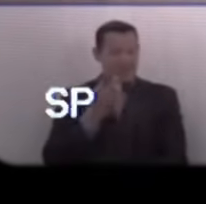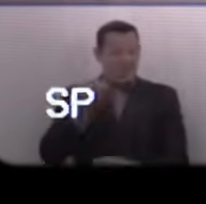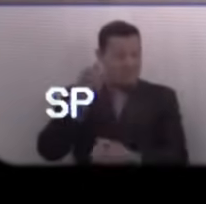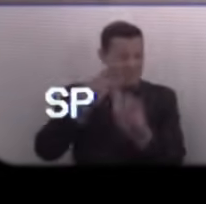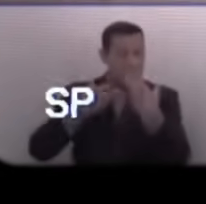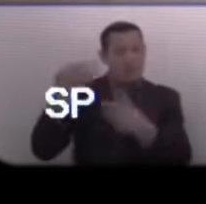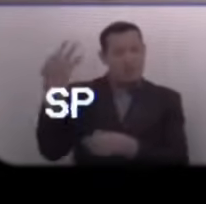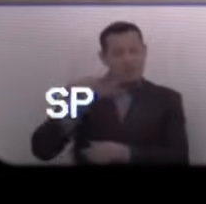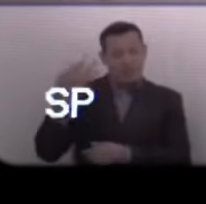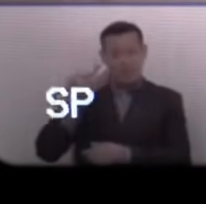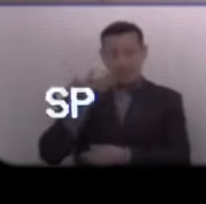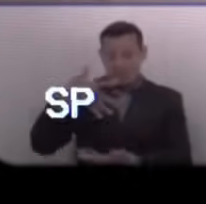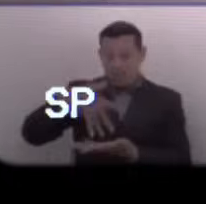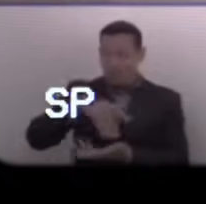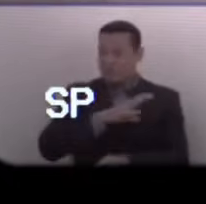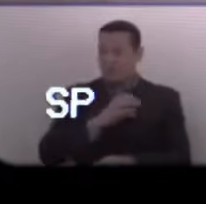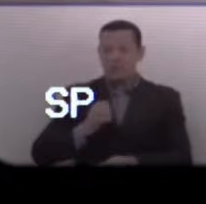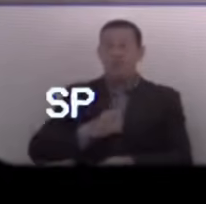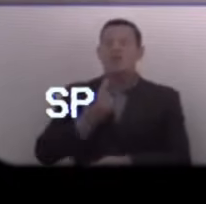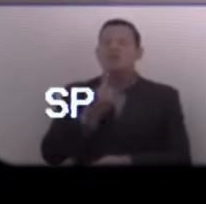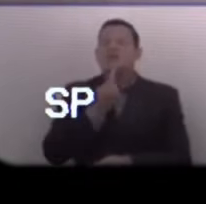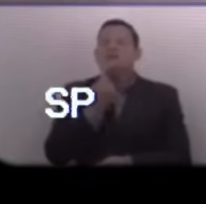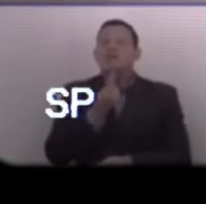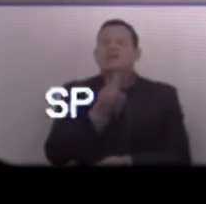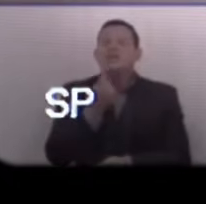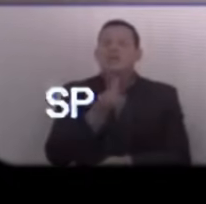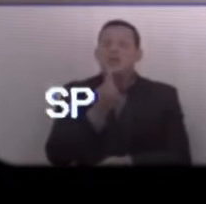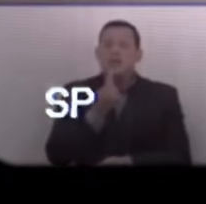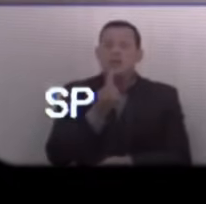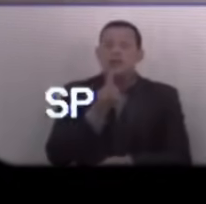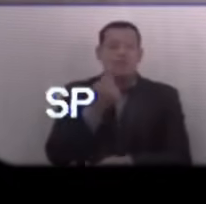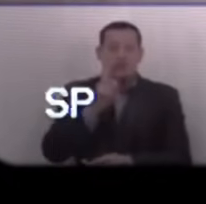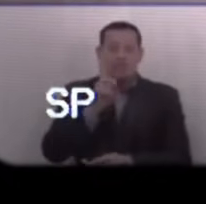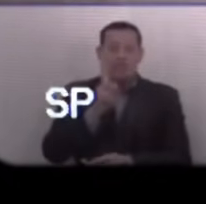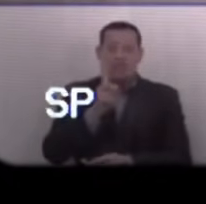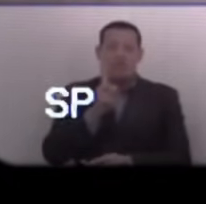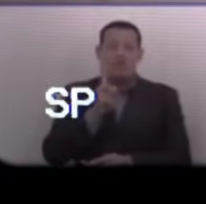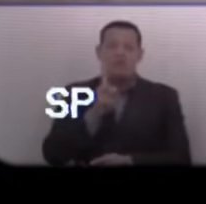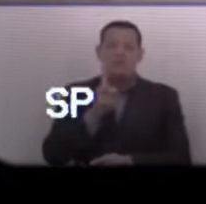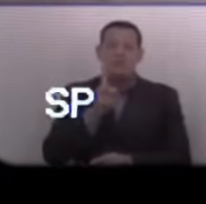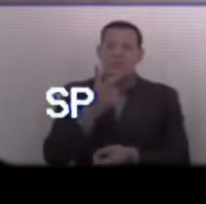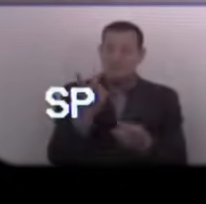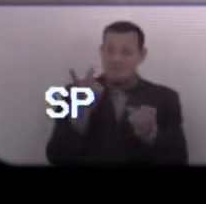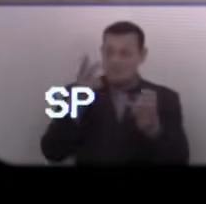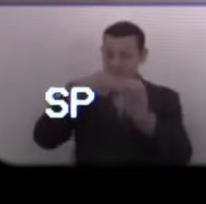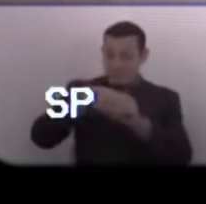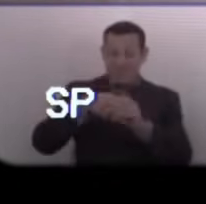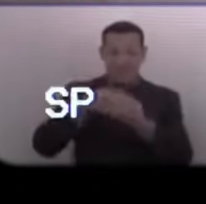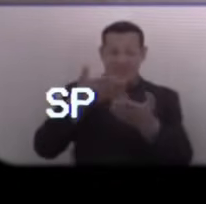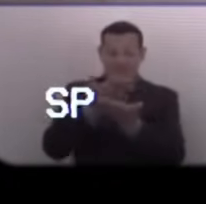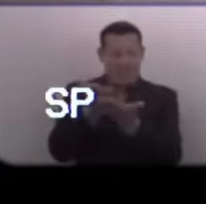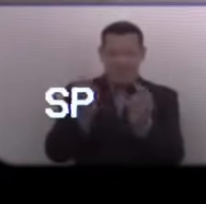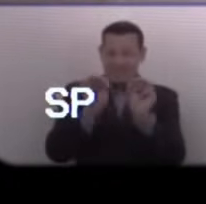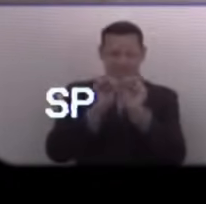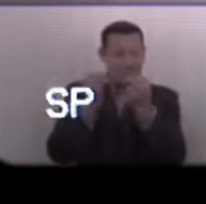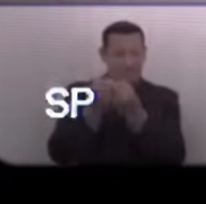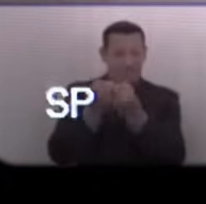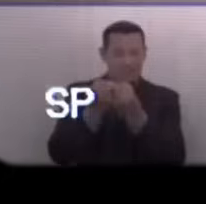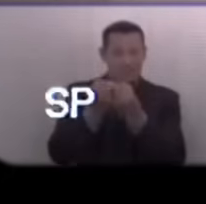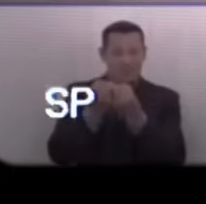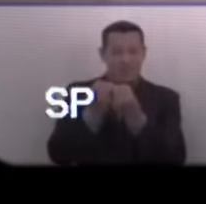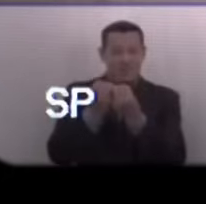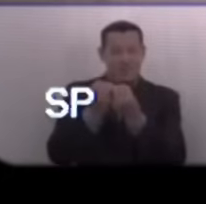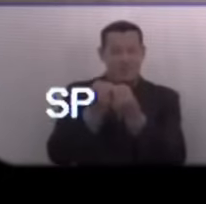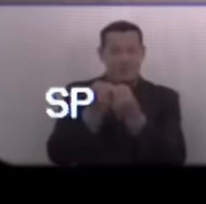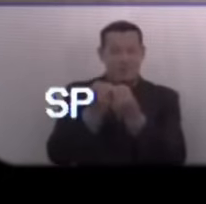Díganme, por favor, pueblo salvadoreño, ¿quiénes de ustedes que no están involucrados en ninguna estructura terrorista sienten